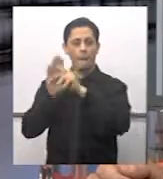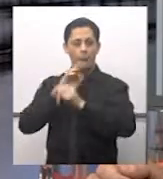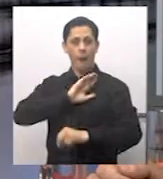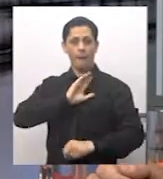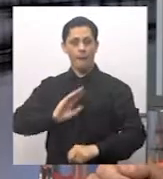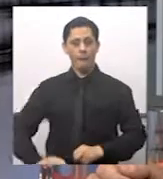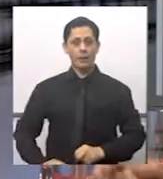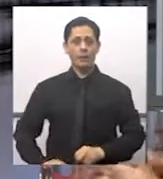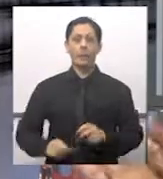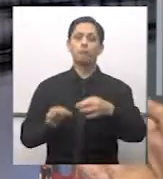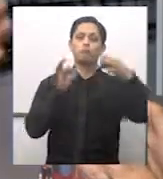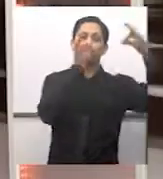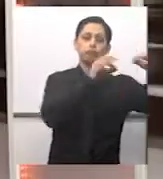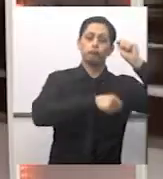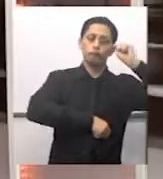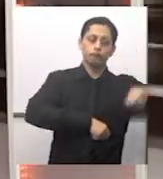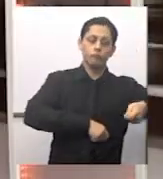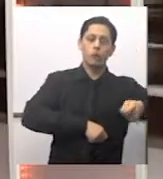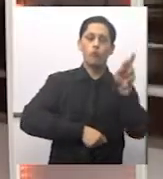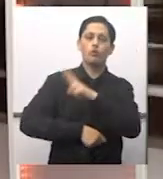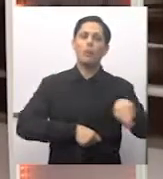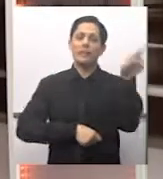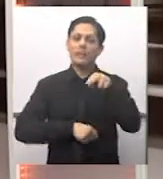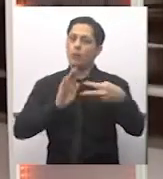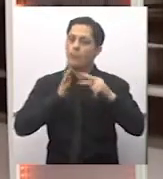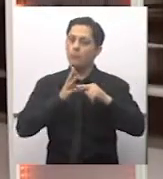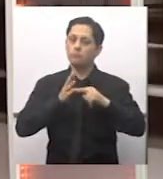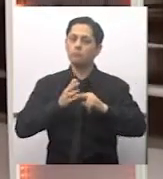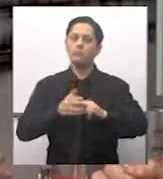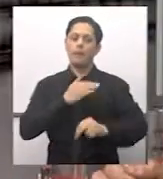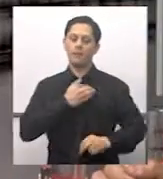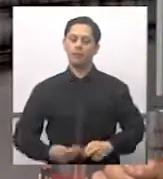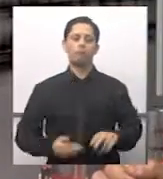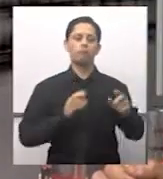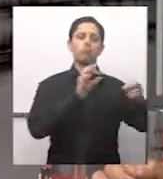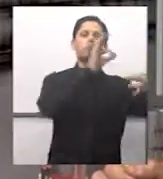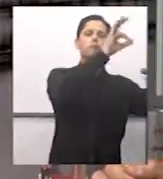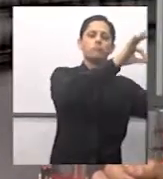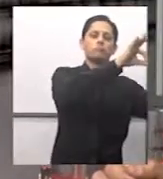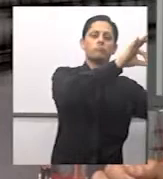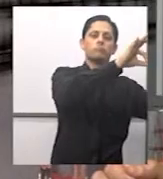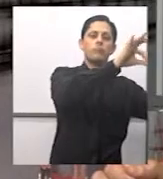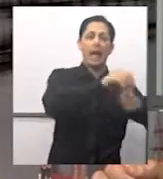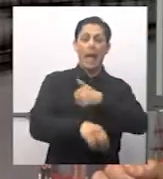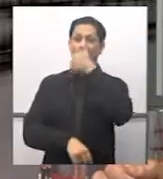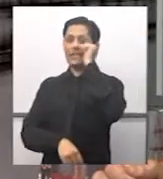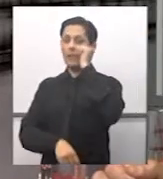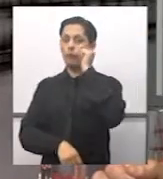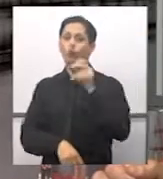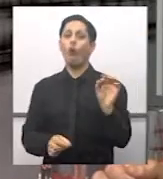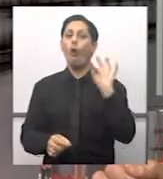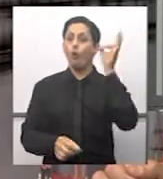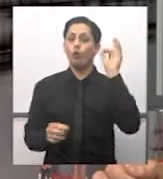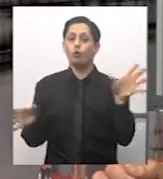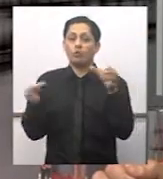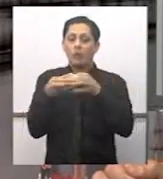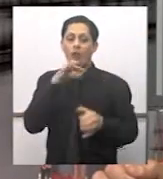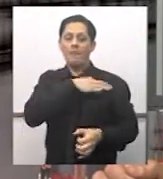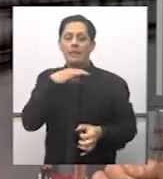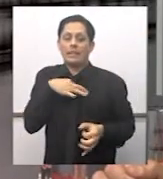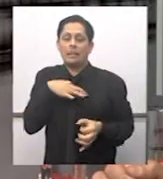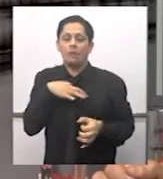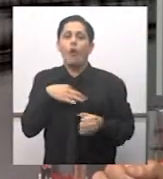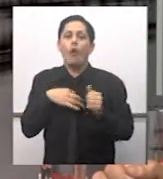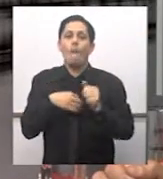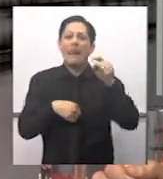que no se vuelva a repetir. Estamos a punto de llegar a diciembre. Y se ha estado trabajando intensamente en eso. Ayer hubo un consejo de ministros exclusivamente para este